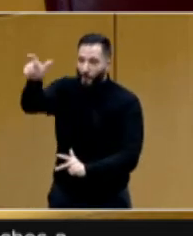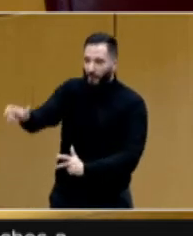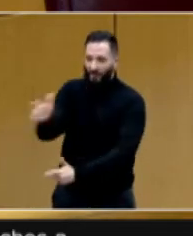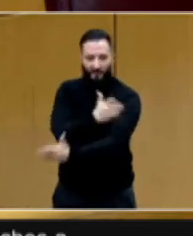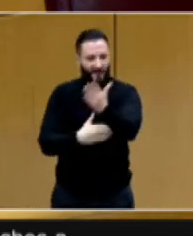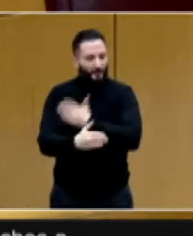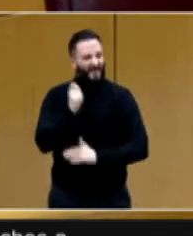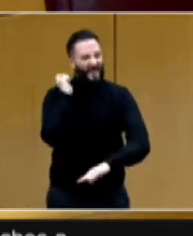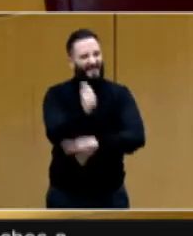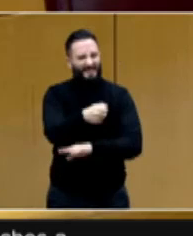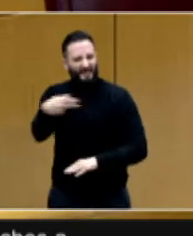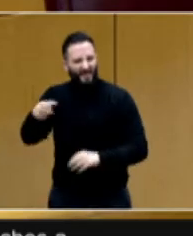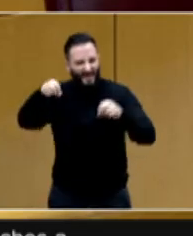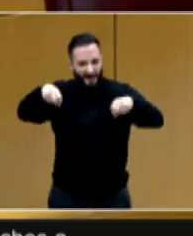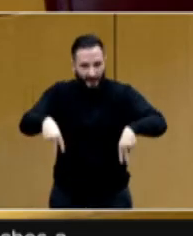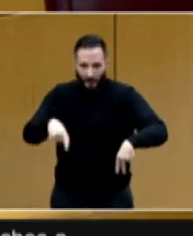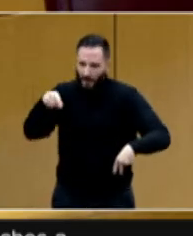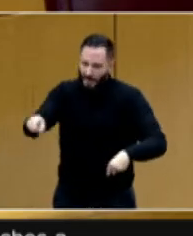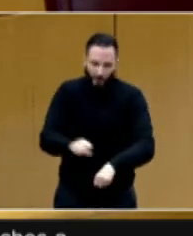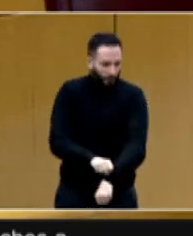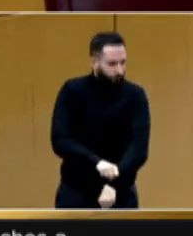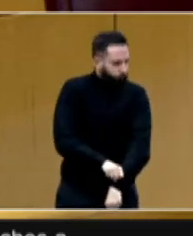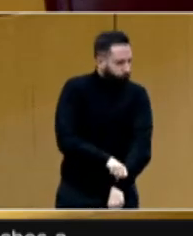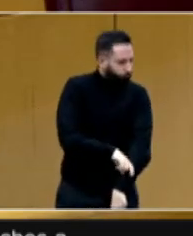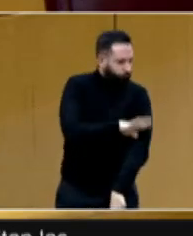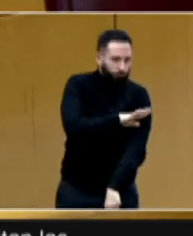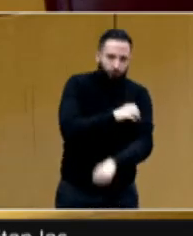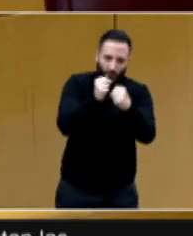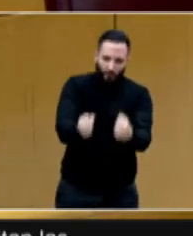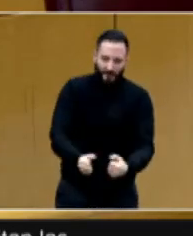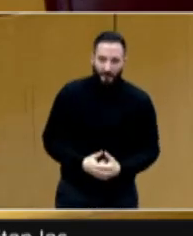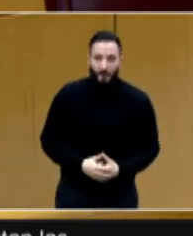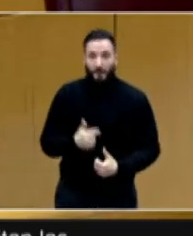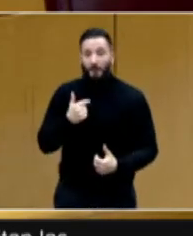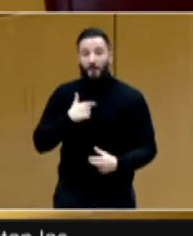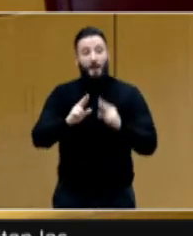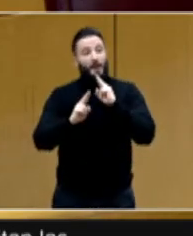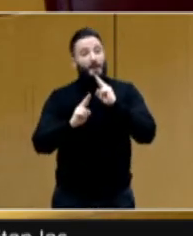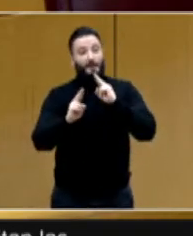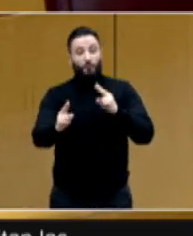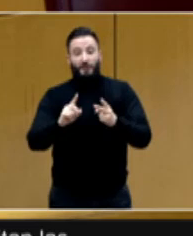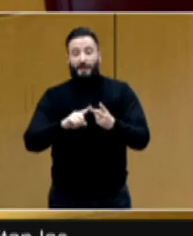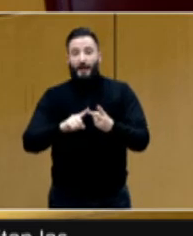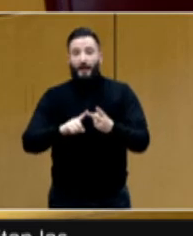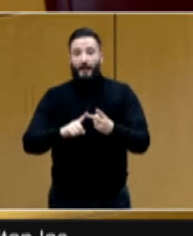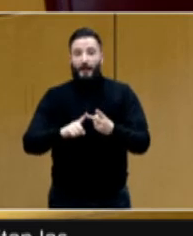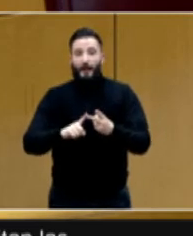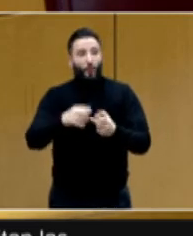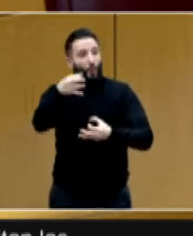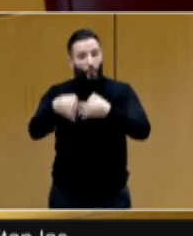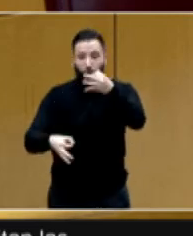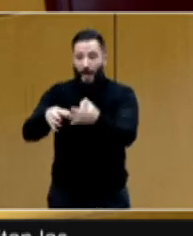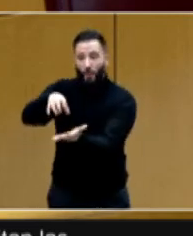sentencias Y esto es trágico respecto a la respuesta que hemos tenido de los